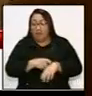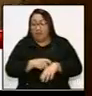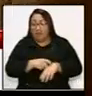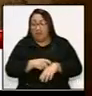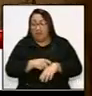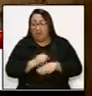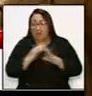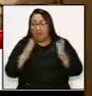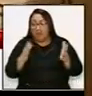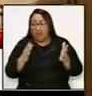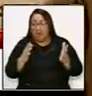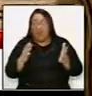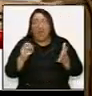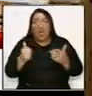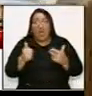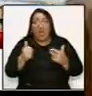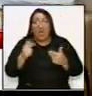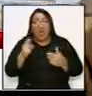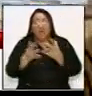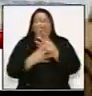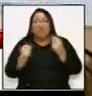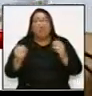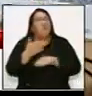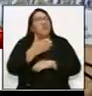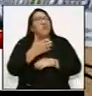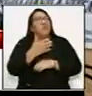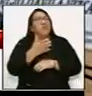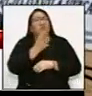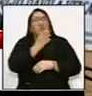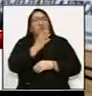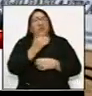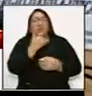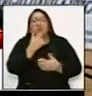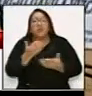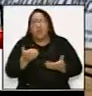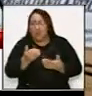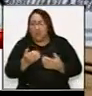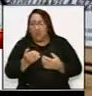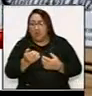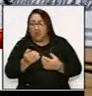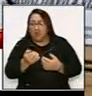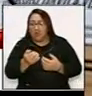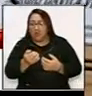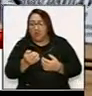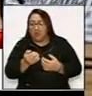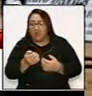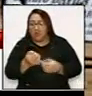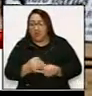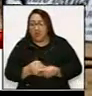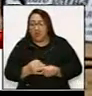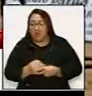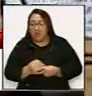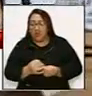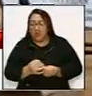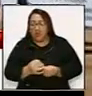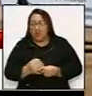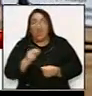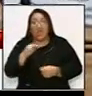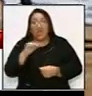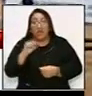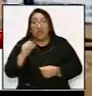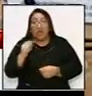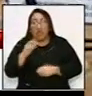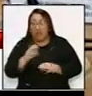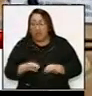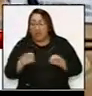viene una grabación, el señor García desaparece y no sabemos más qué pasó. No sabemos qué pasó. Y tenemos un referente, el señor Nisma. Nisma ha sido el fiscal importante en